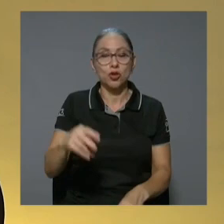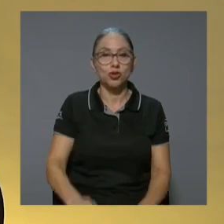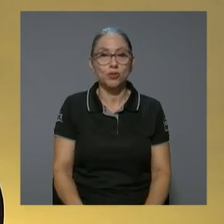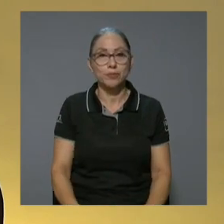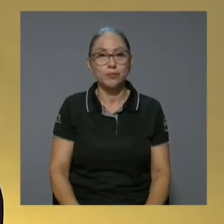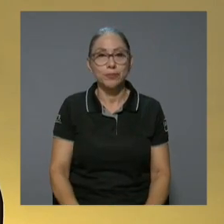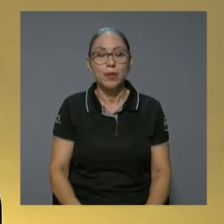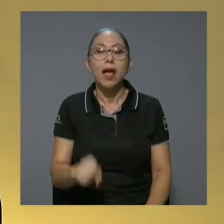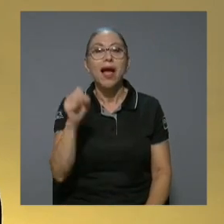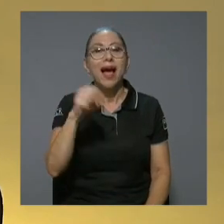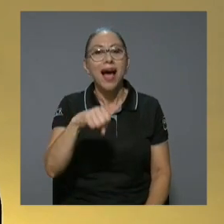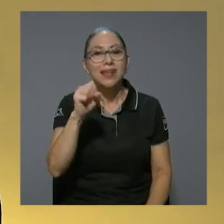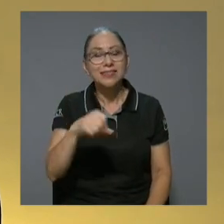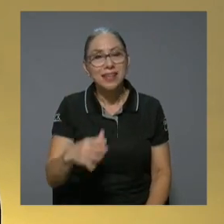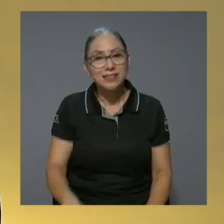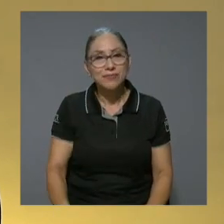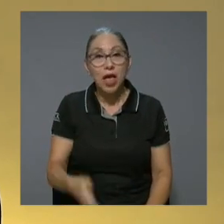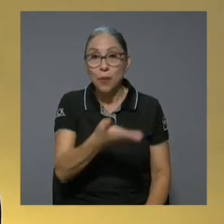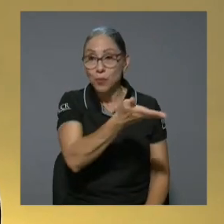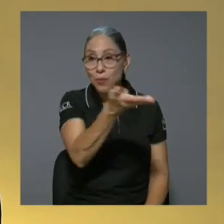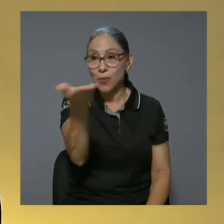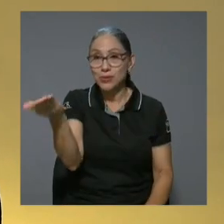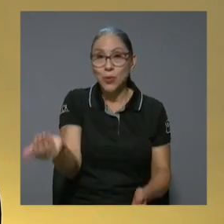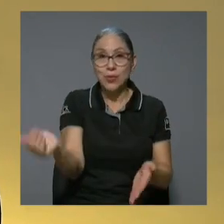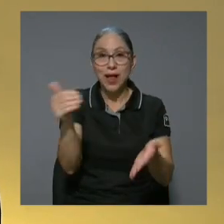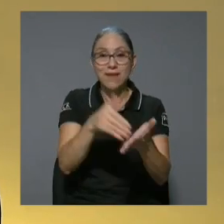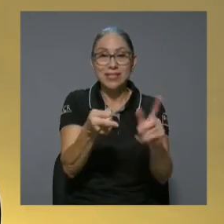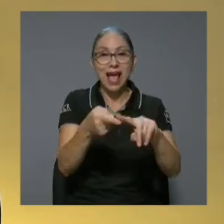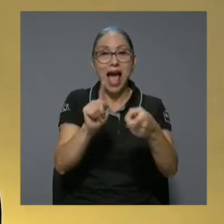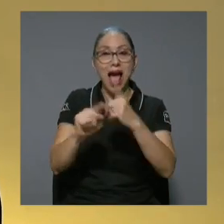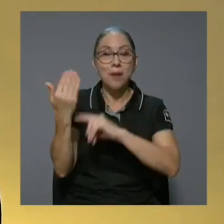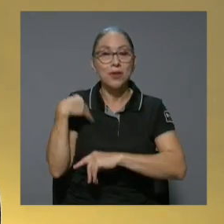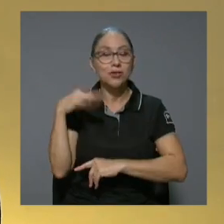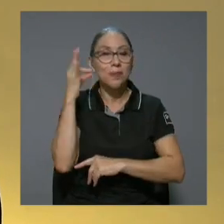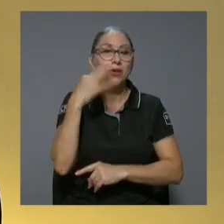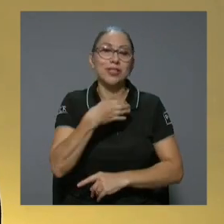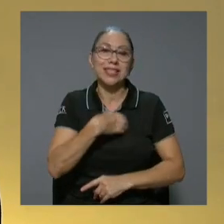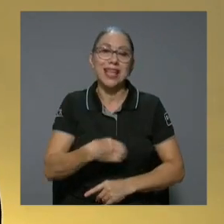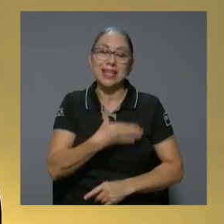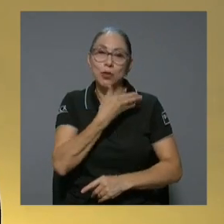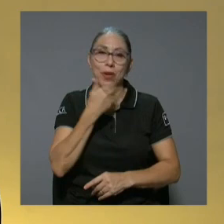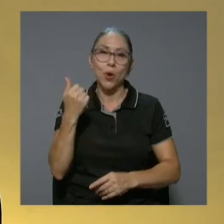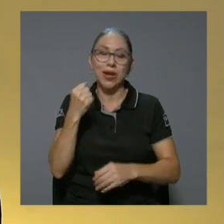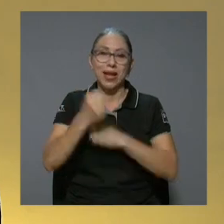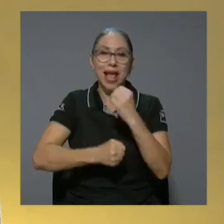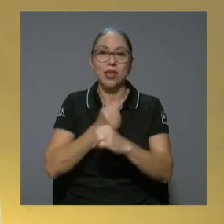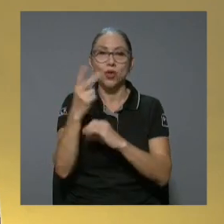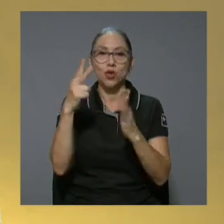es, y pues a las amigas y amigos de nuevo desearles lo mejor en 2024.